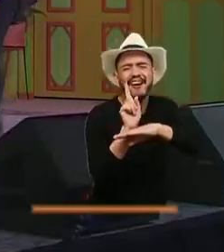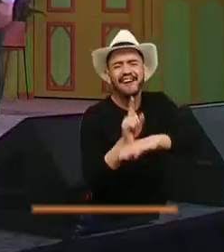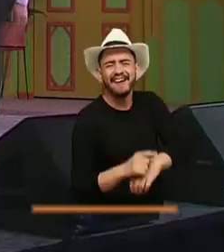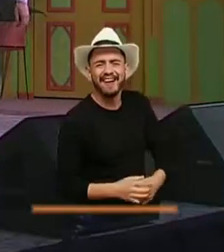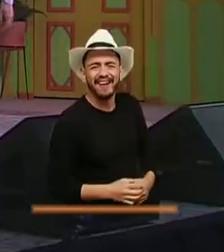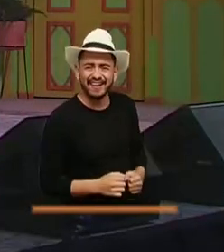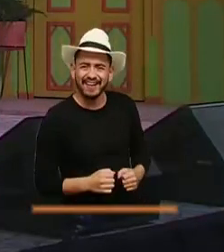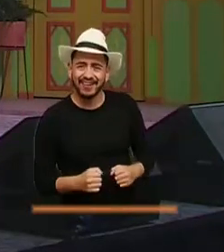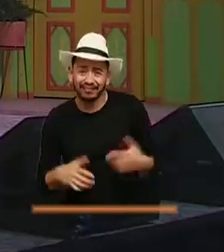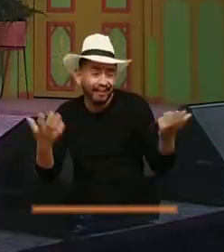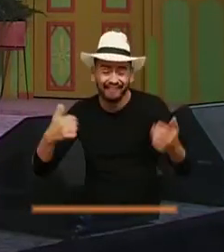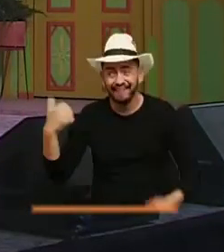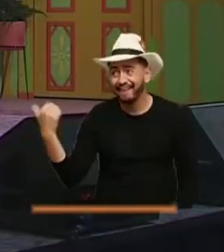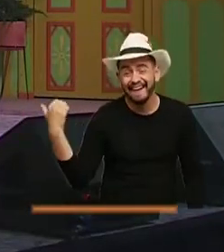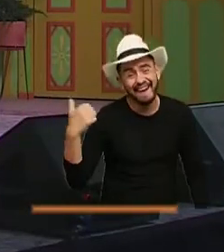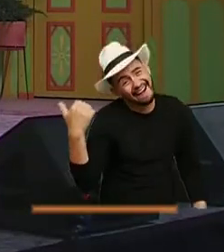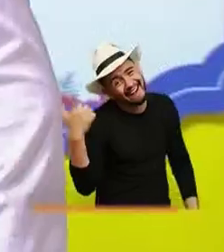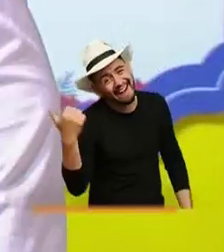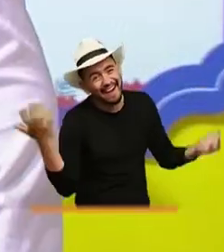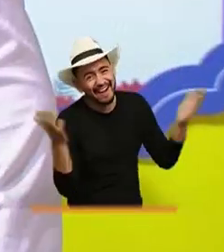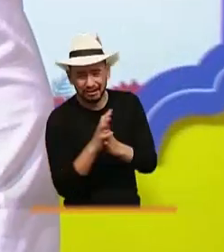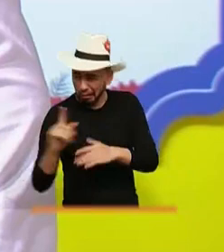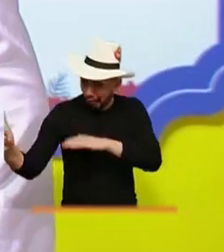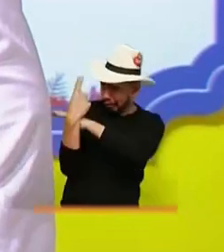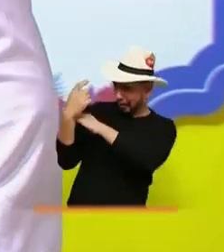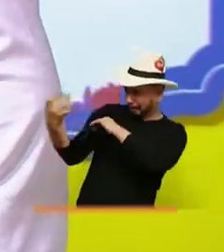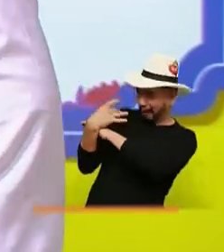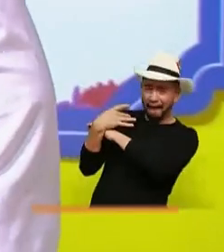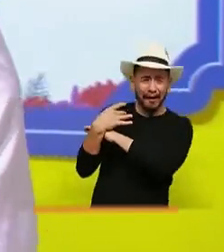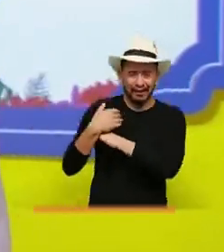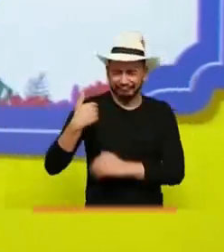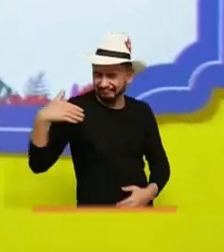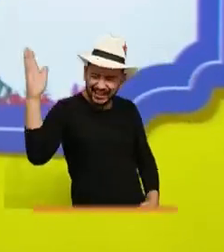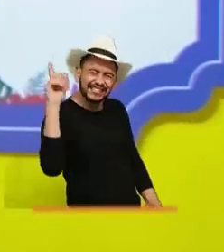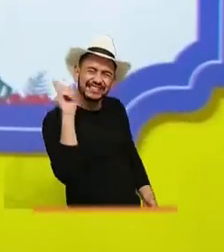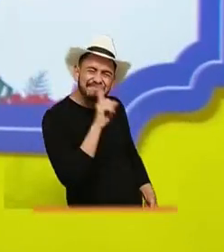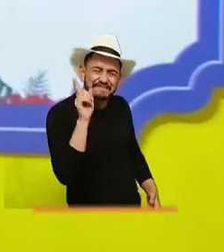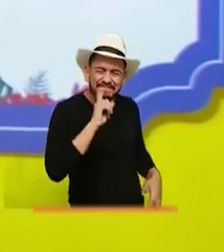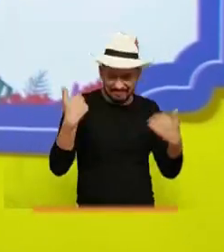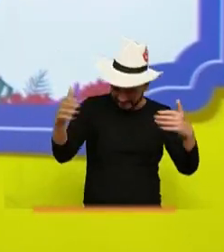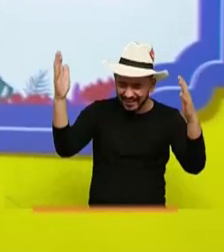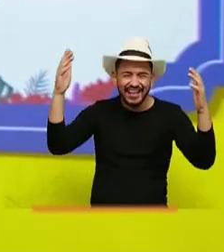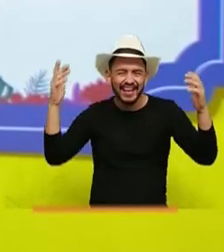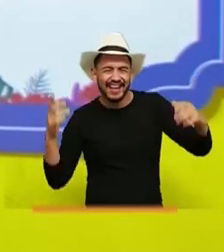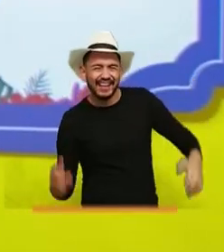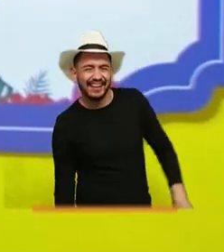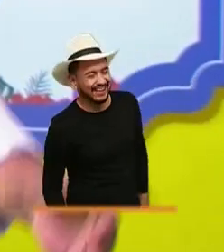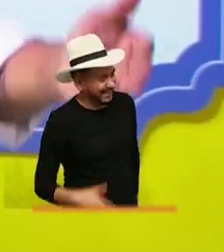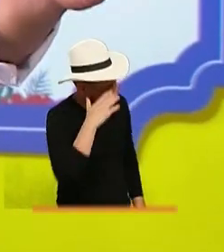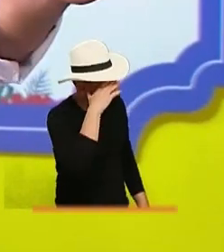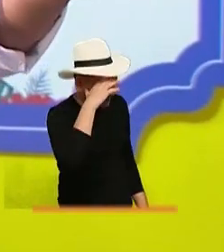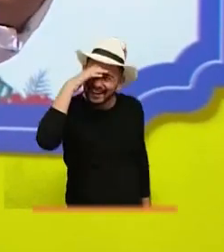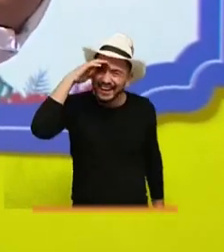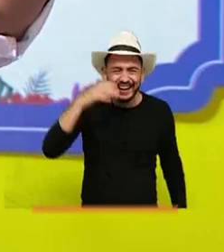Dice que nos cogió de ruana. Qué mentira tan sincera. Porque es que usted no